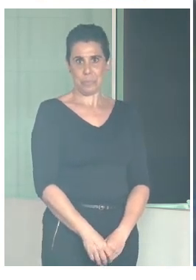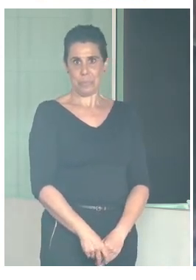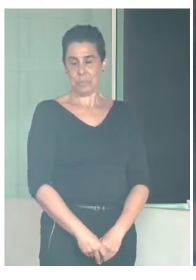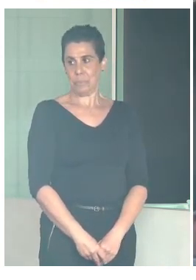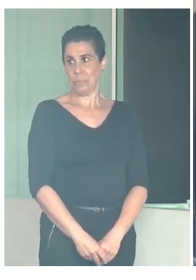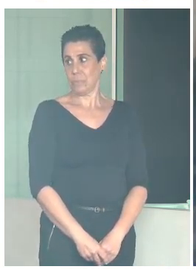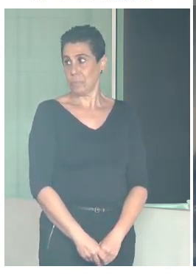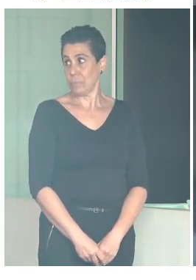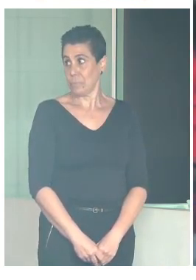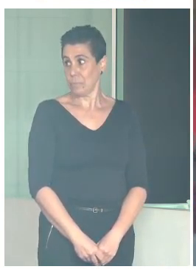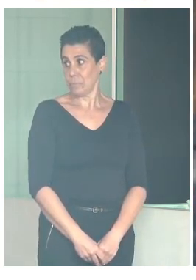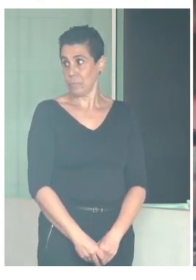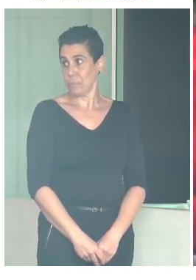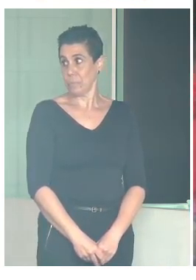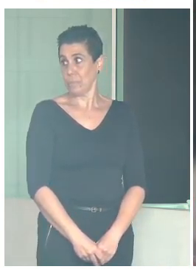Bueno,